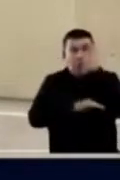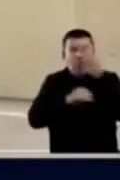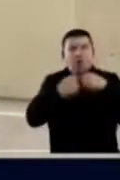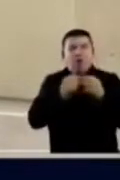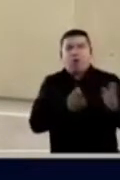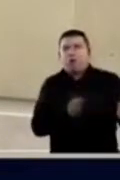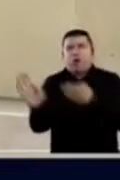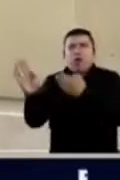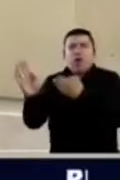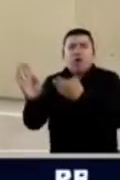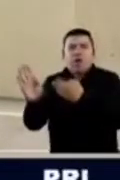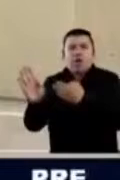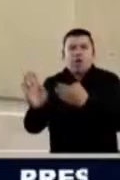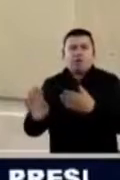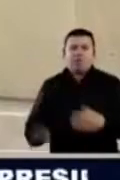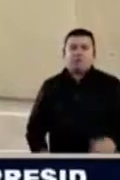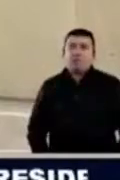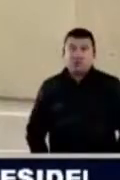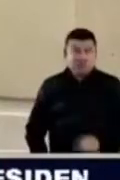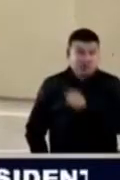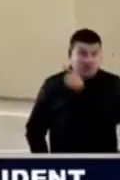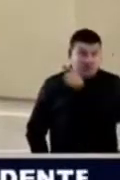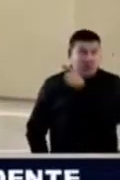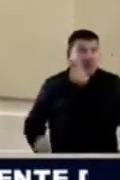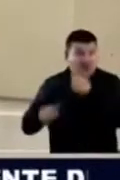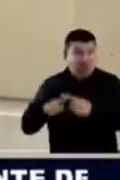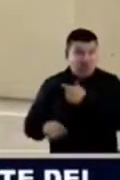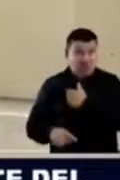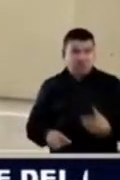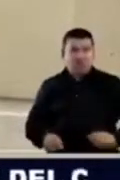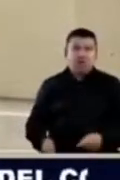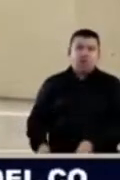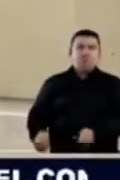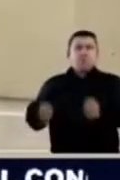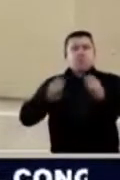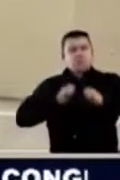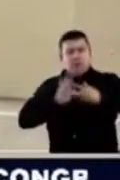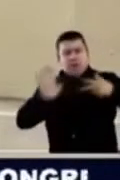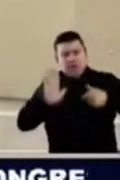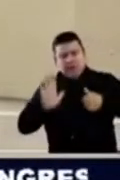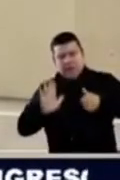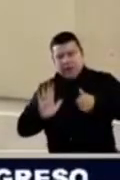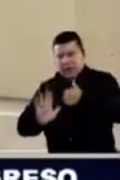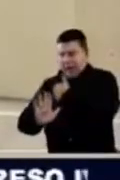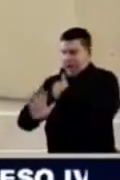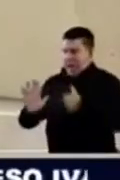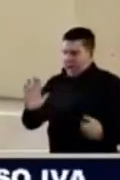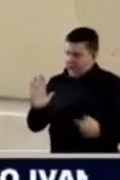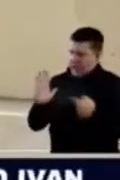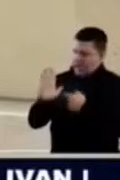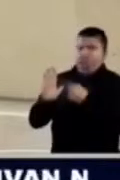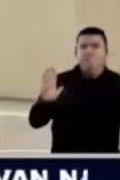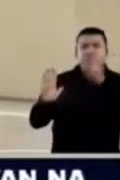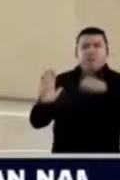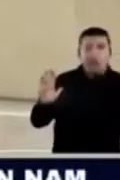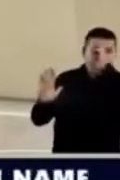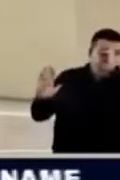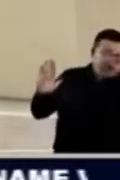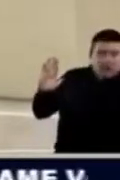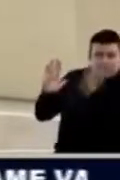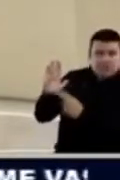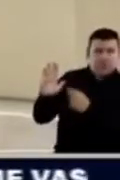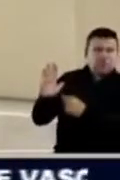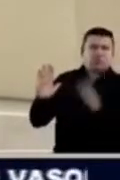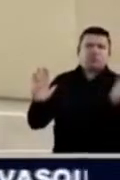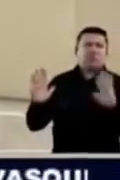el director de la revista Raya, que además es totalmente cierto, y, digamos, él es una persona muy estricta y se apega mucho como a